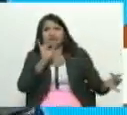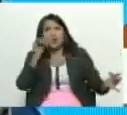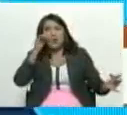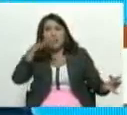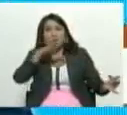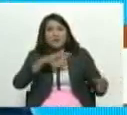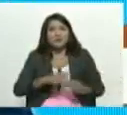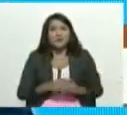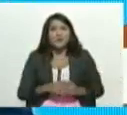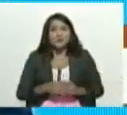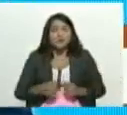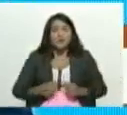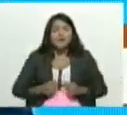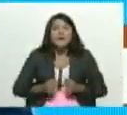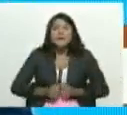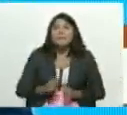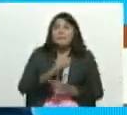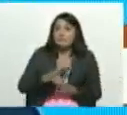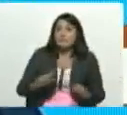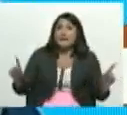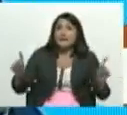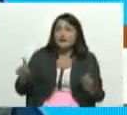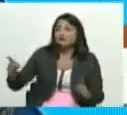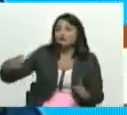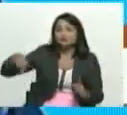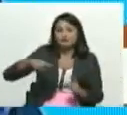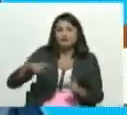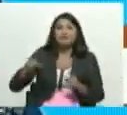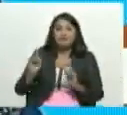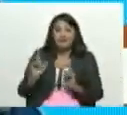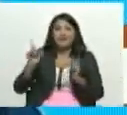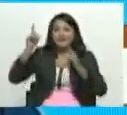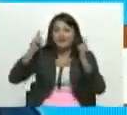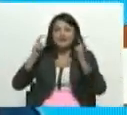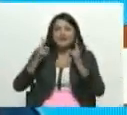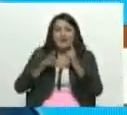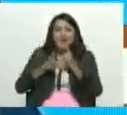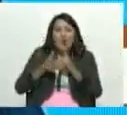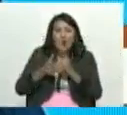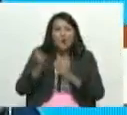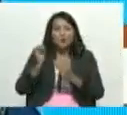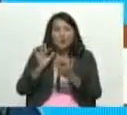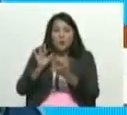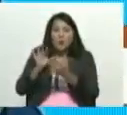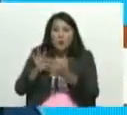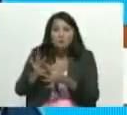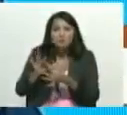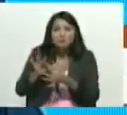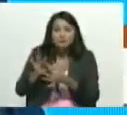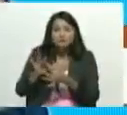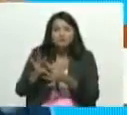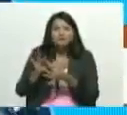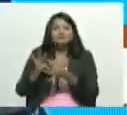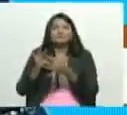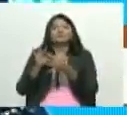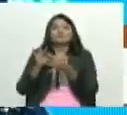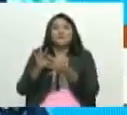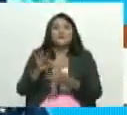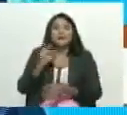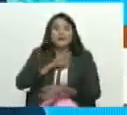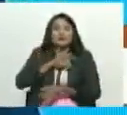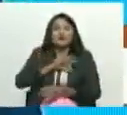los aparatos culturales se sostenía en el mito del liberalismo de la exacerbación de la sociedad